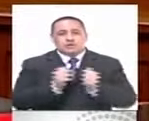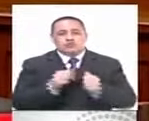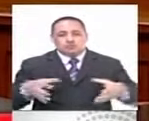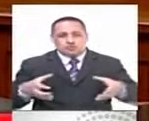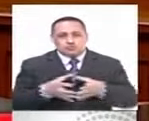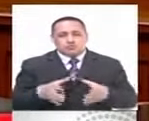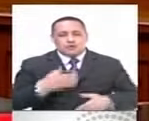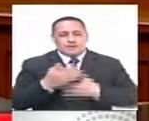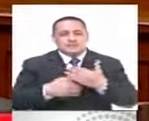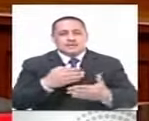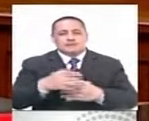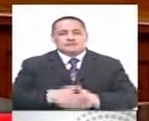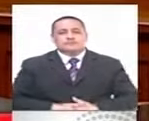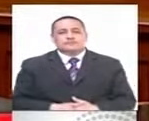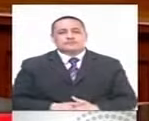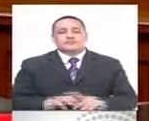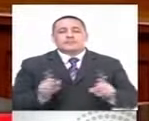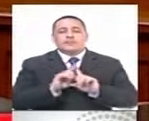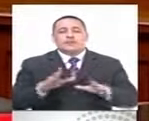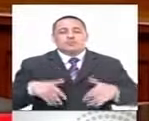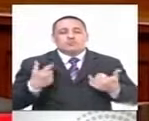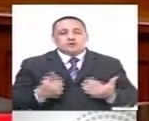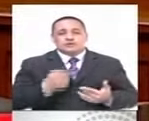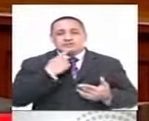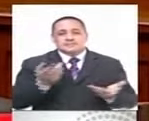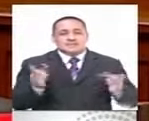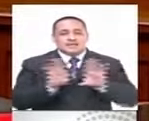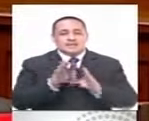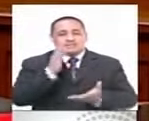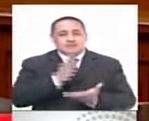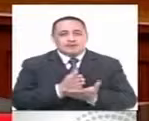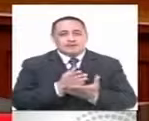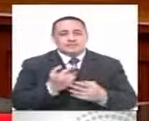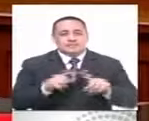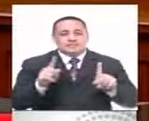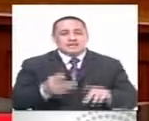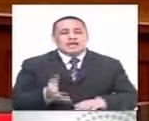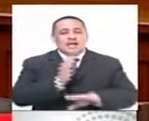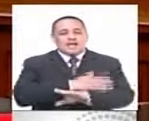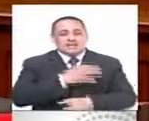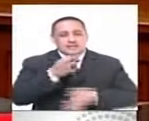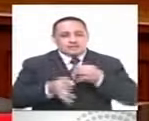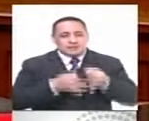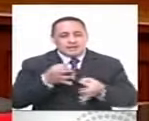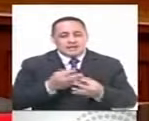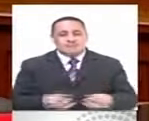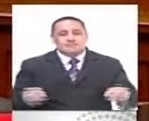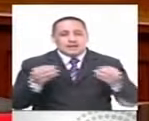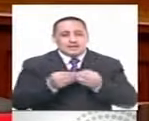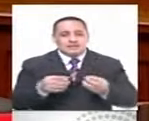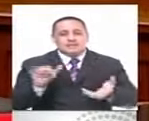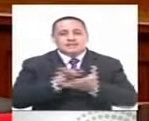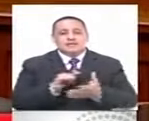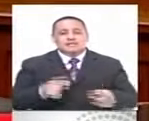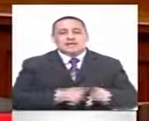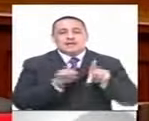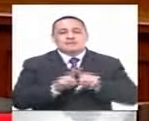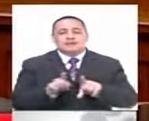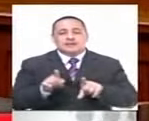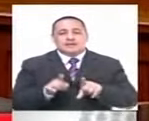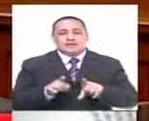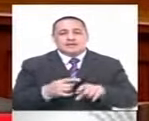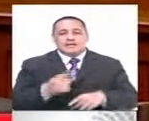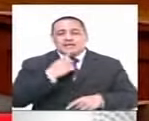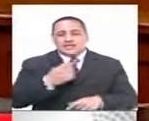caminar juntos. No podría cerrar esta parte sin reiterar, además, que al ser